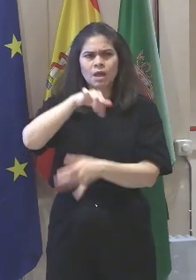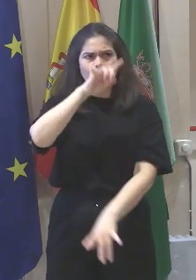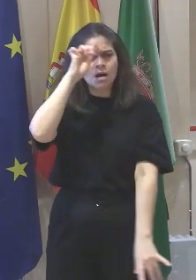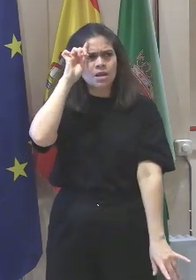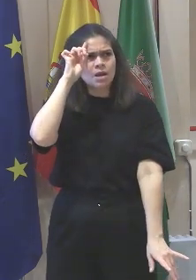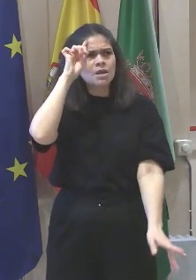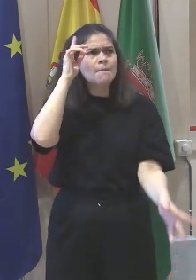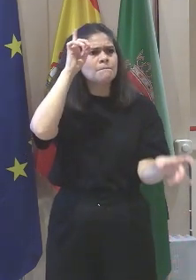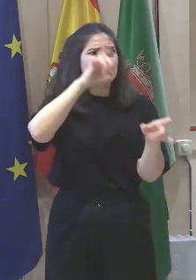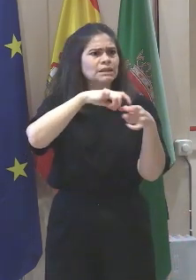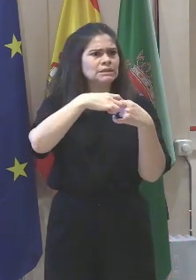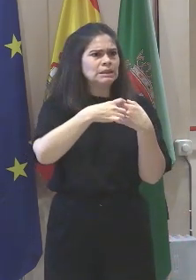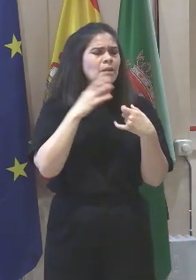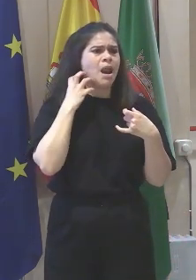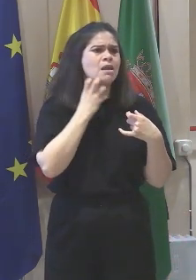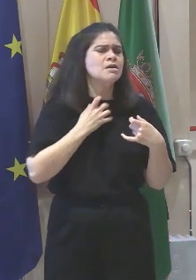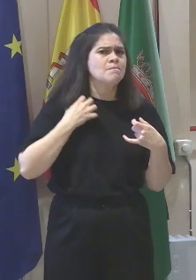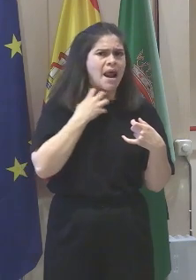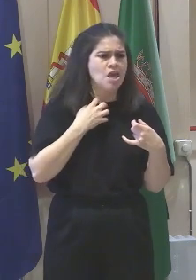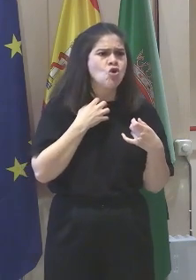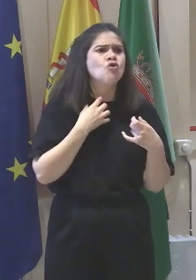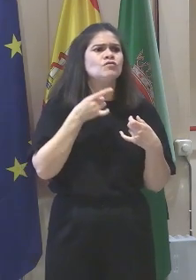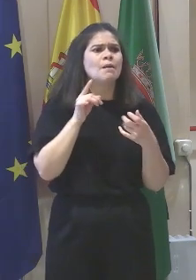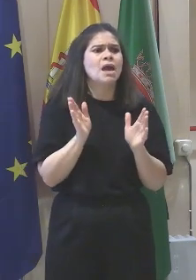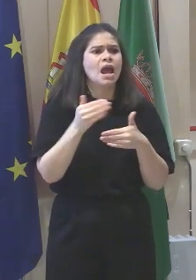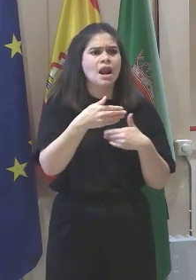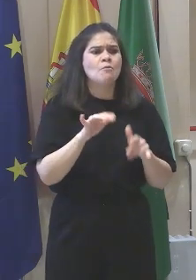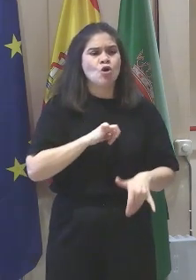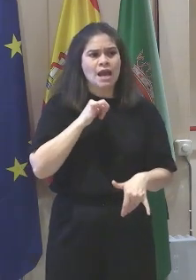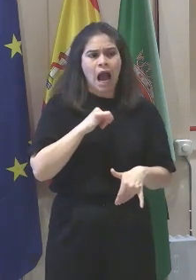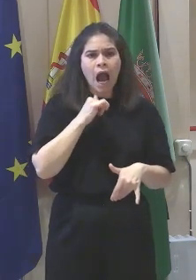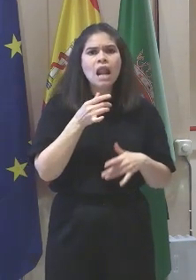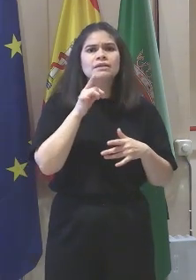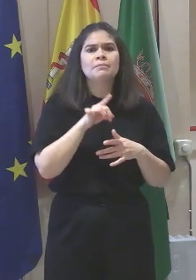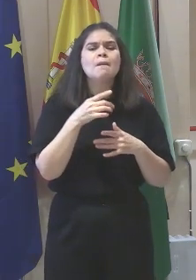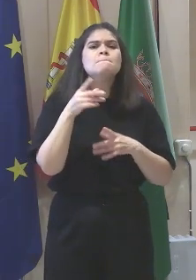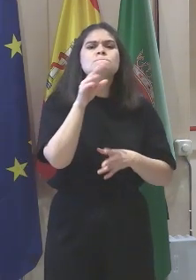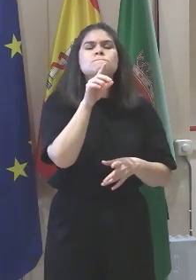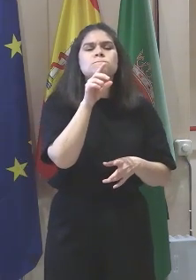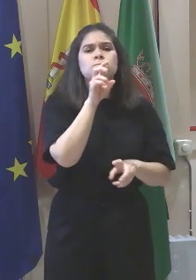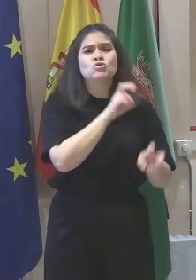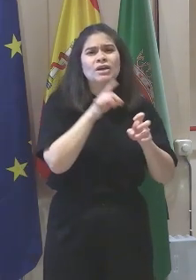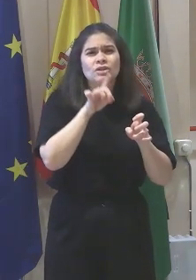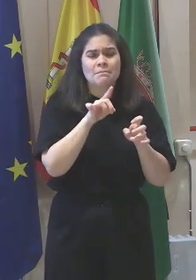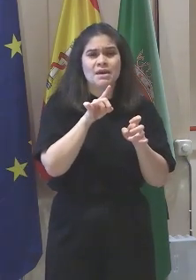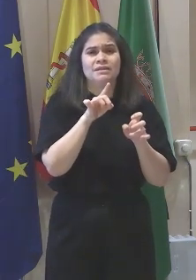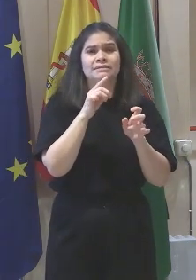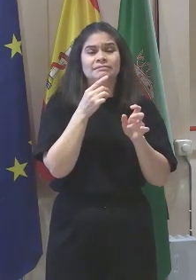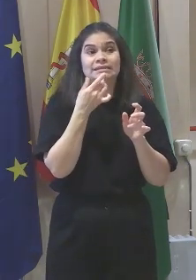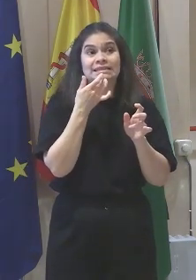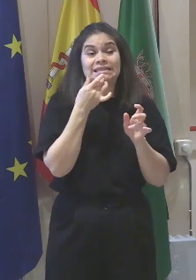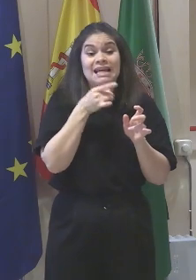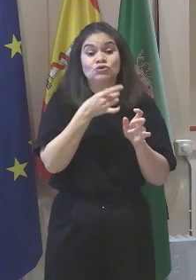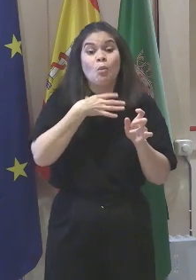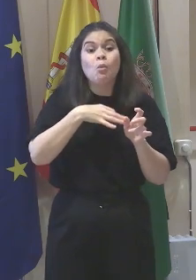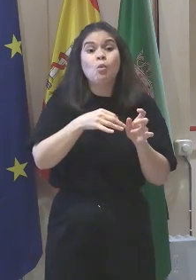el Gregorio Marañón, participa el Ramón y Cajal. Es un poco buscando, en la medida de lo posible, ver si esto puede